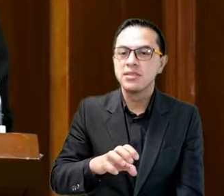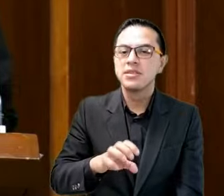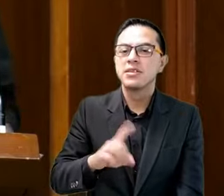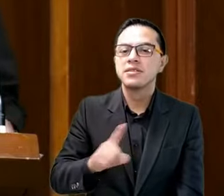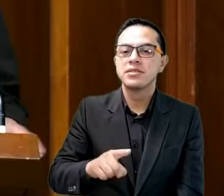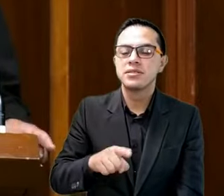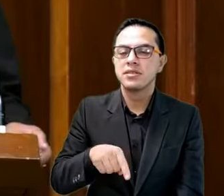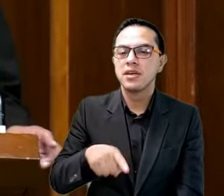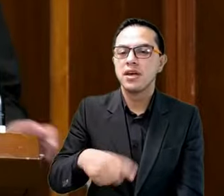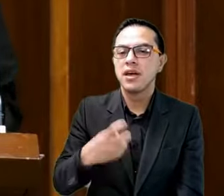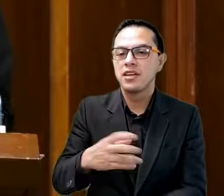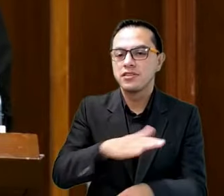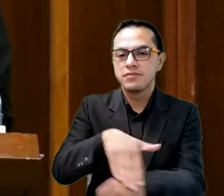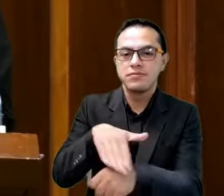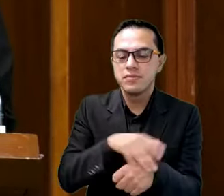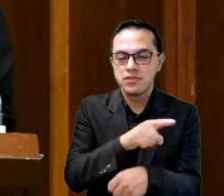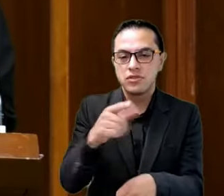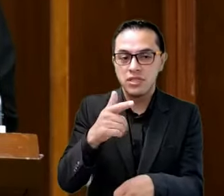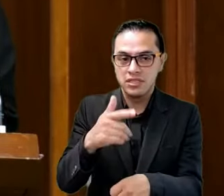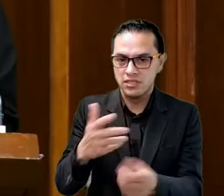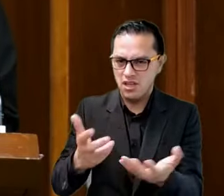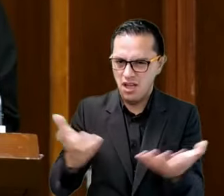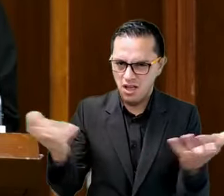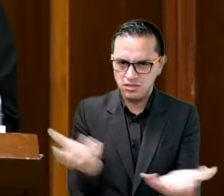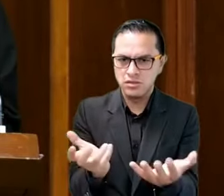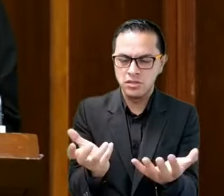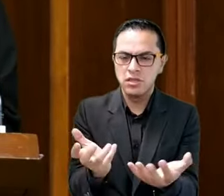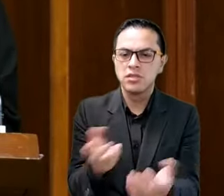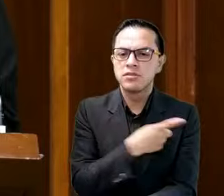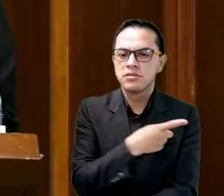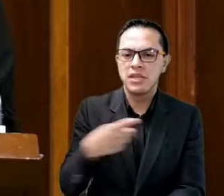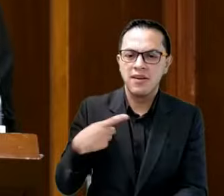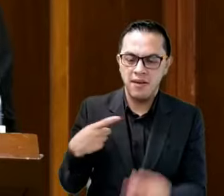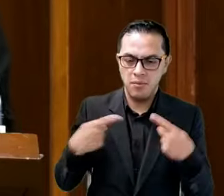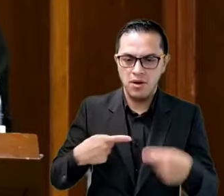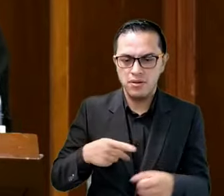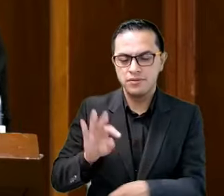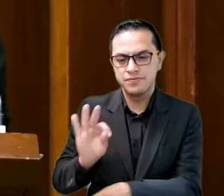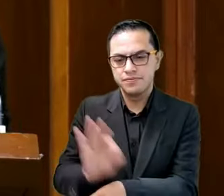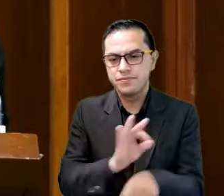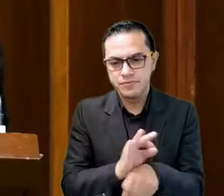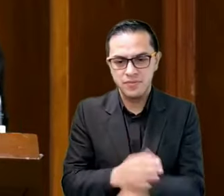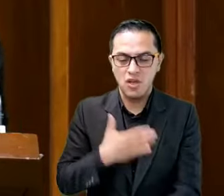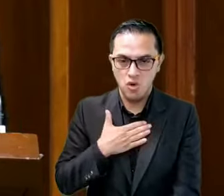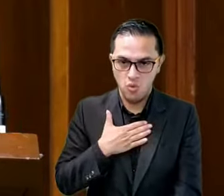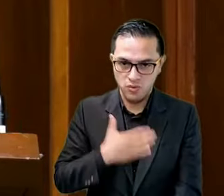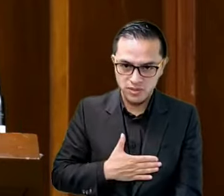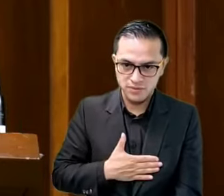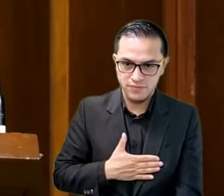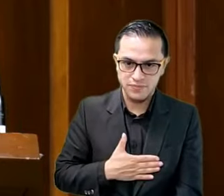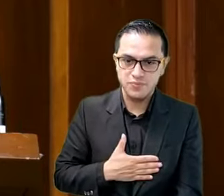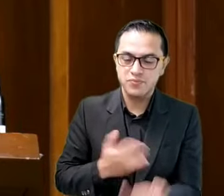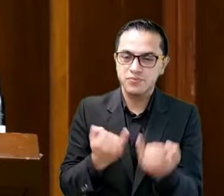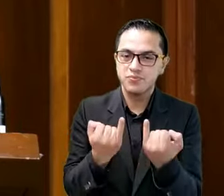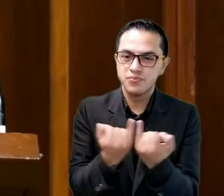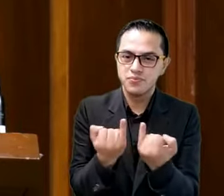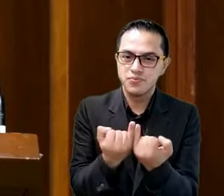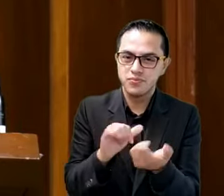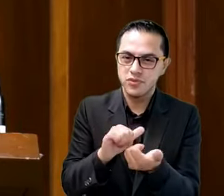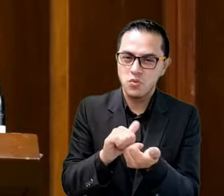constante de que nuestro deber es con la gente con la justicia y con la